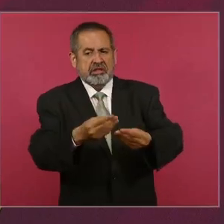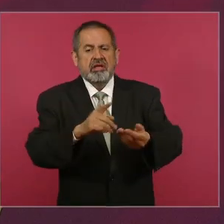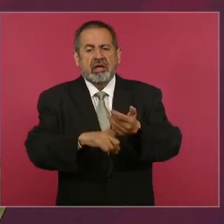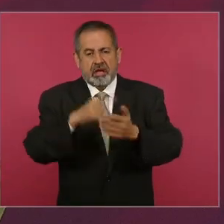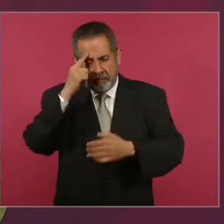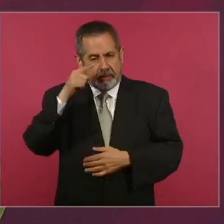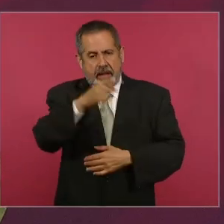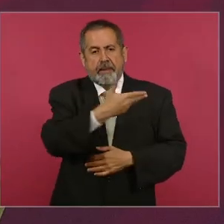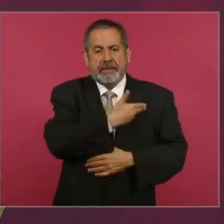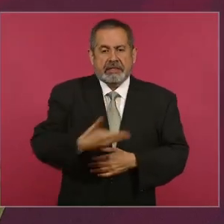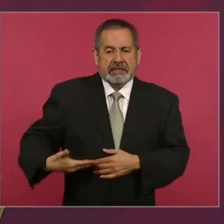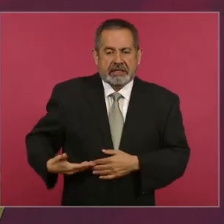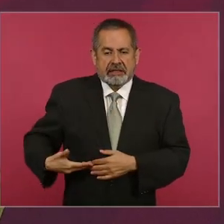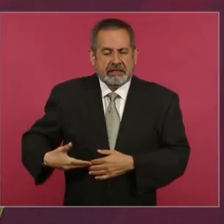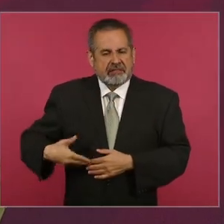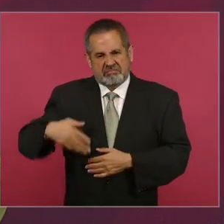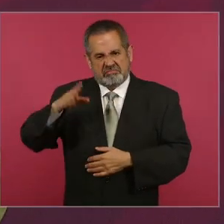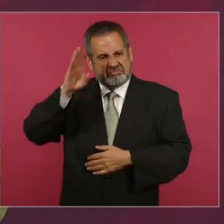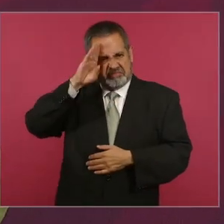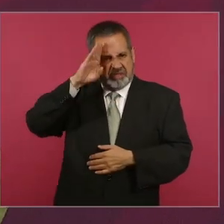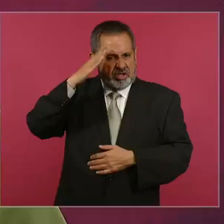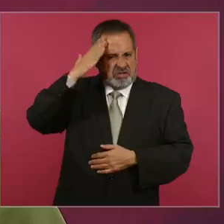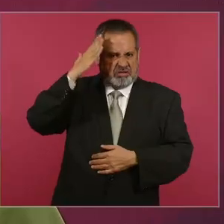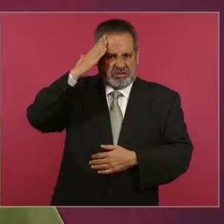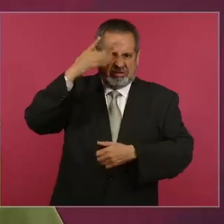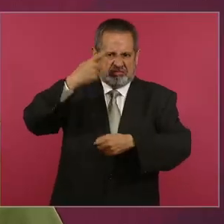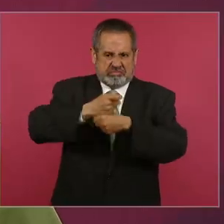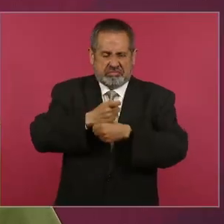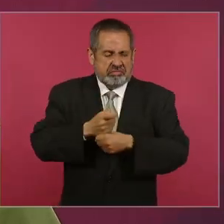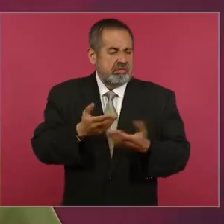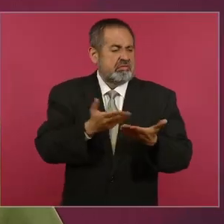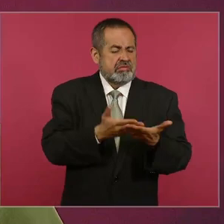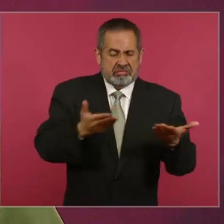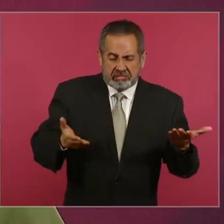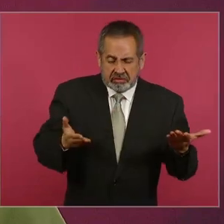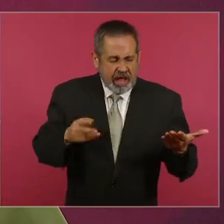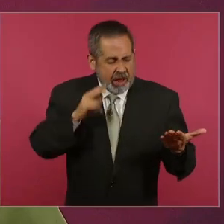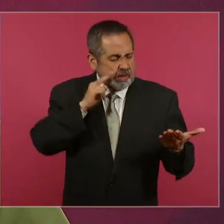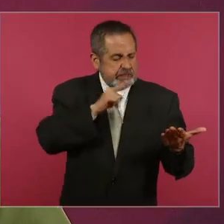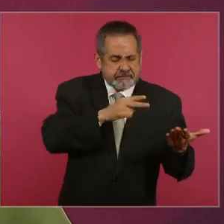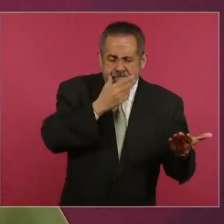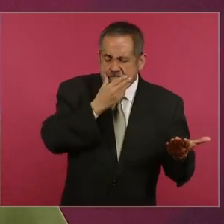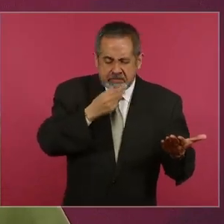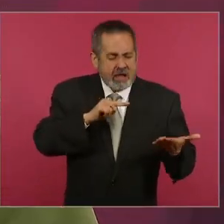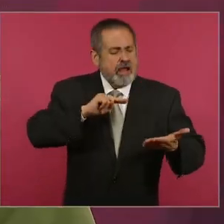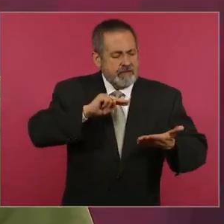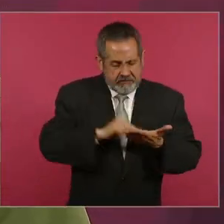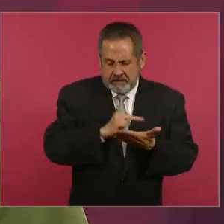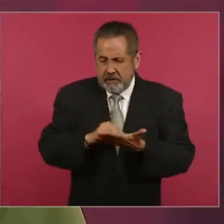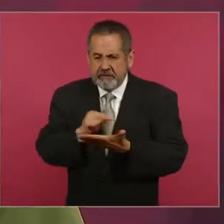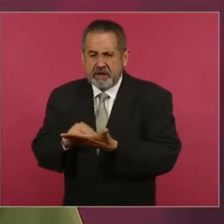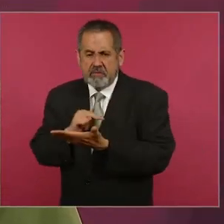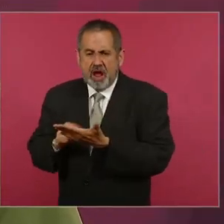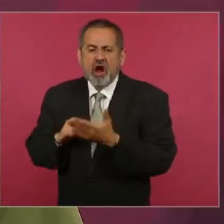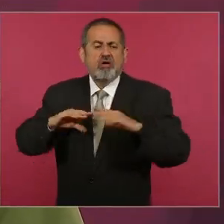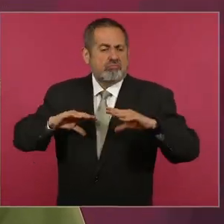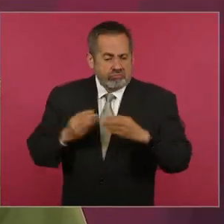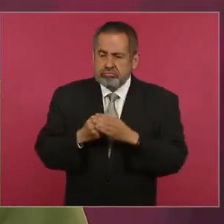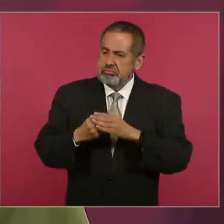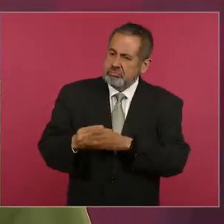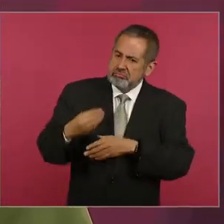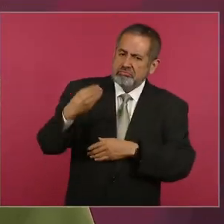al señor presidente como comandante supremo, firma esas relaciones y se mandan al Congreso para